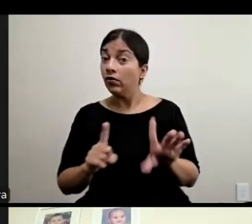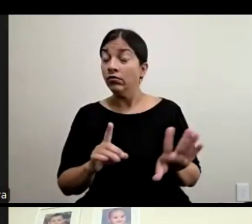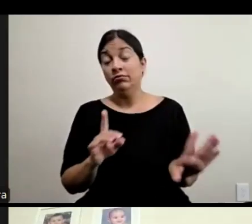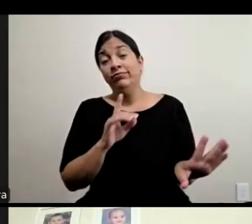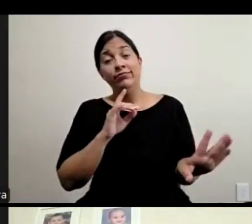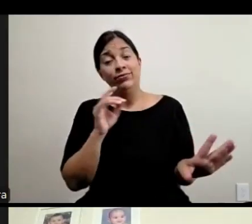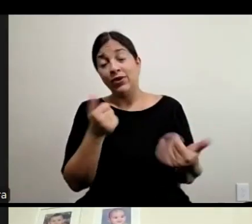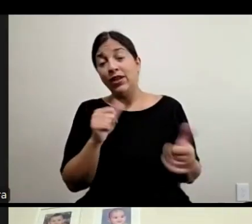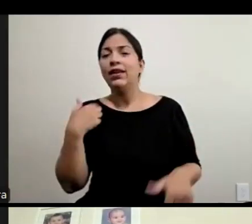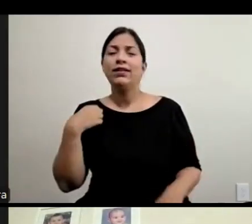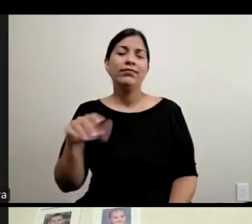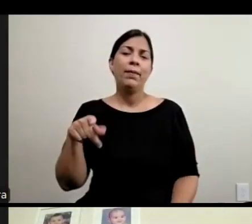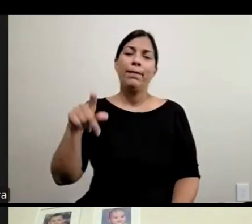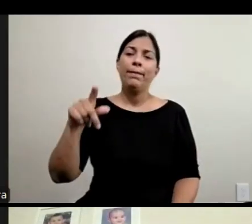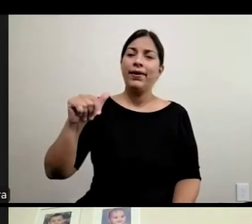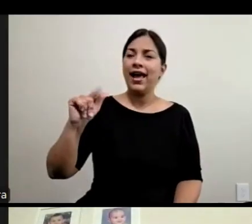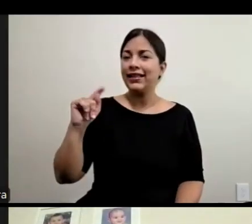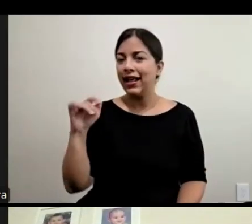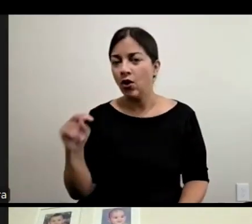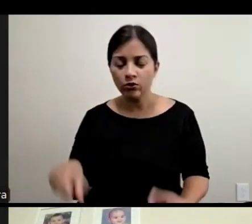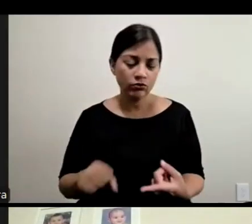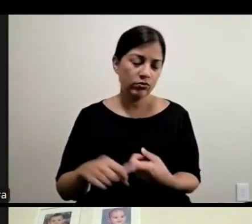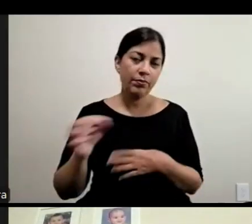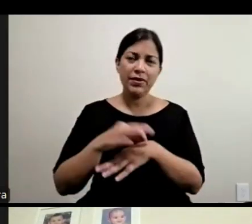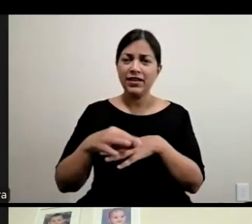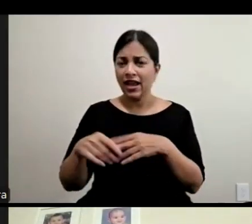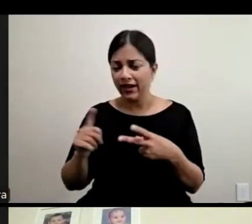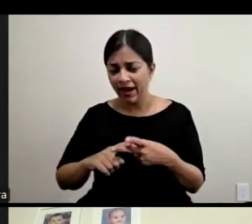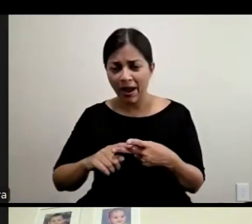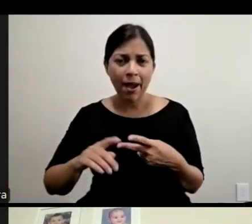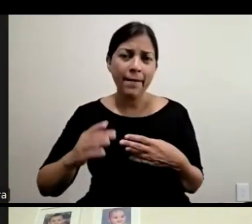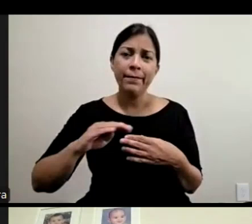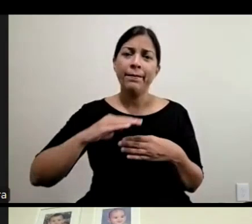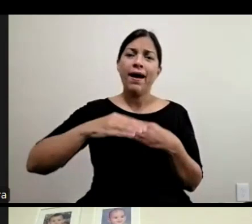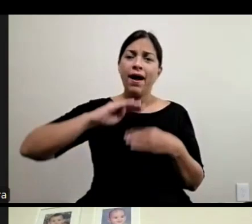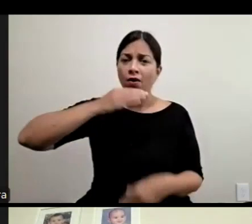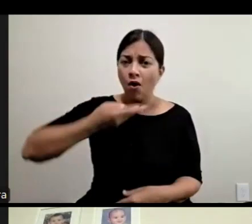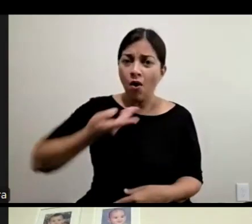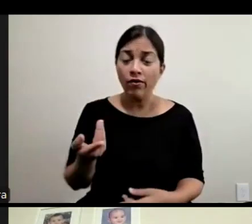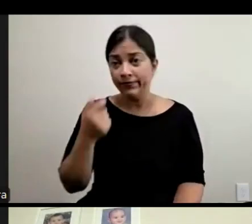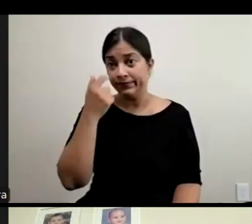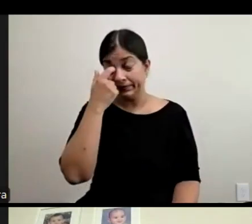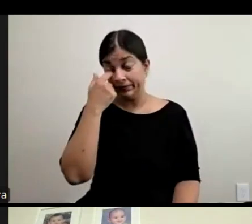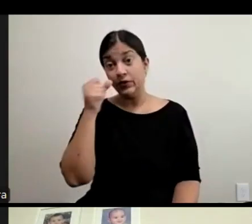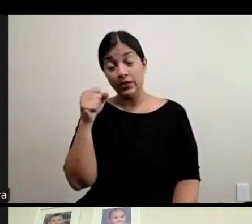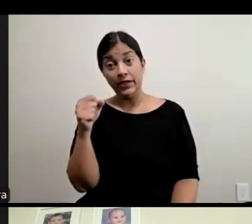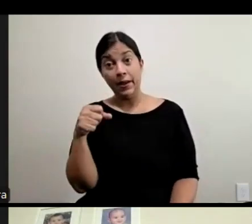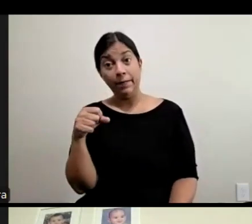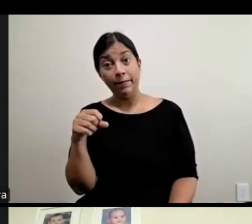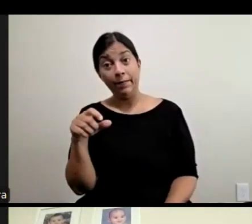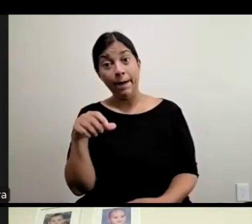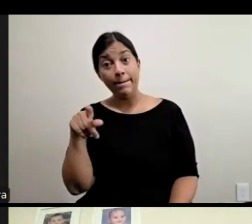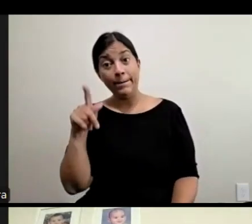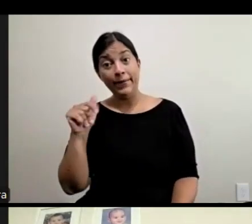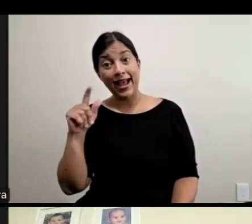Tienen plátano, tienen piña, tienen mango, tienen los plátanos son gigantes también, son más de